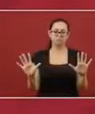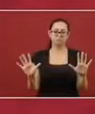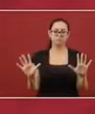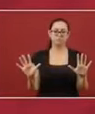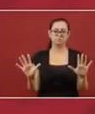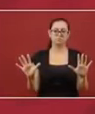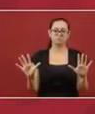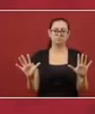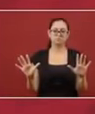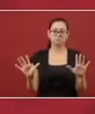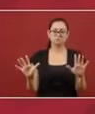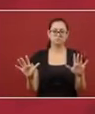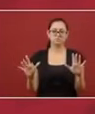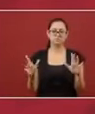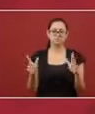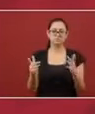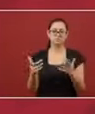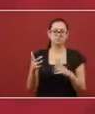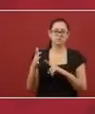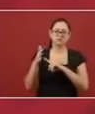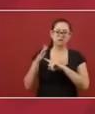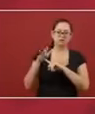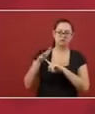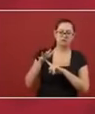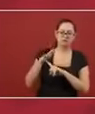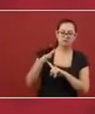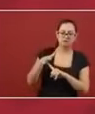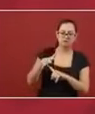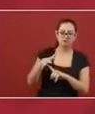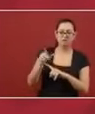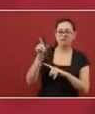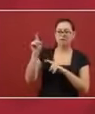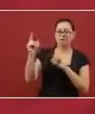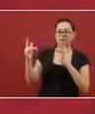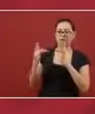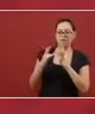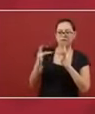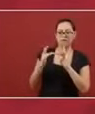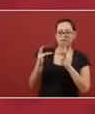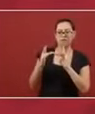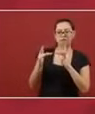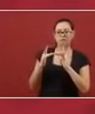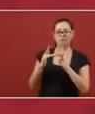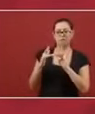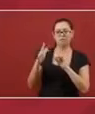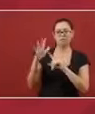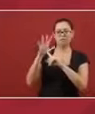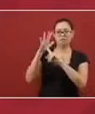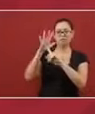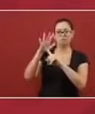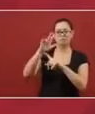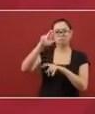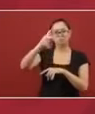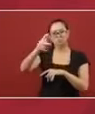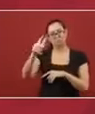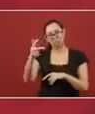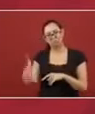la comunicación del helicóptero que se cayó y en